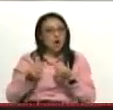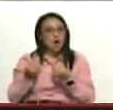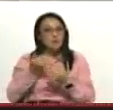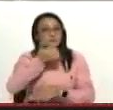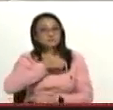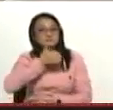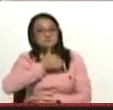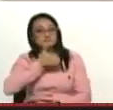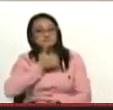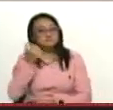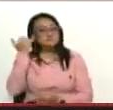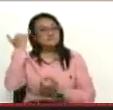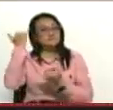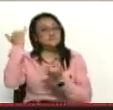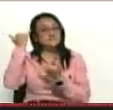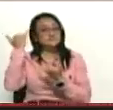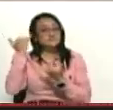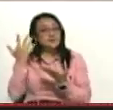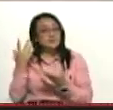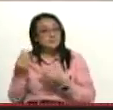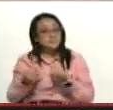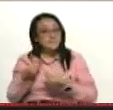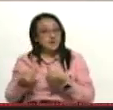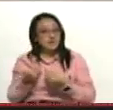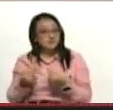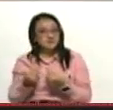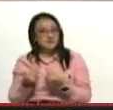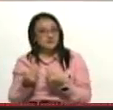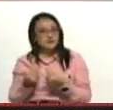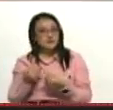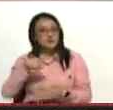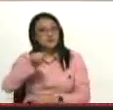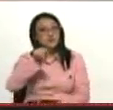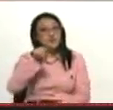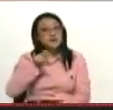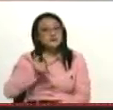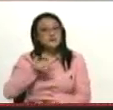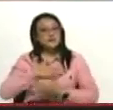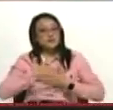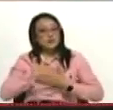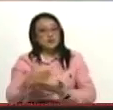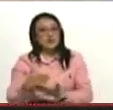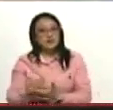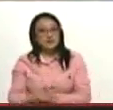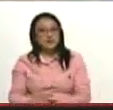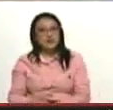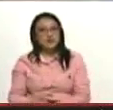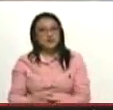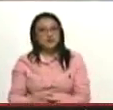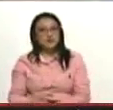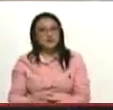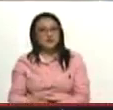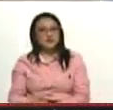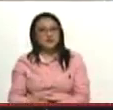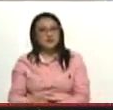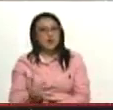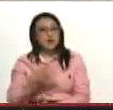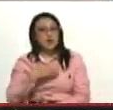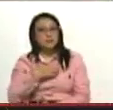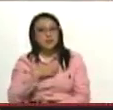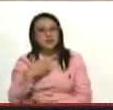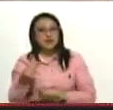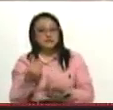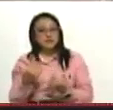a resistir de manera creativa pero para hacer eso tú necesitas solidaridad entre nosotros no puedes